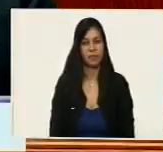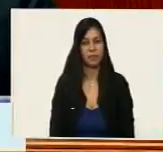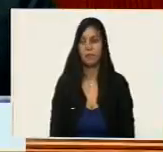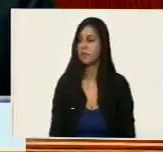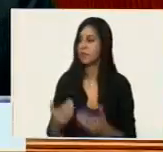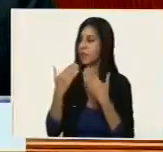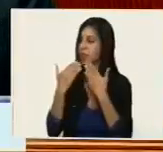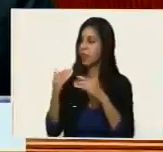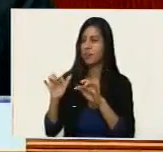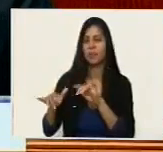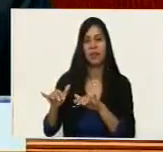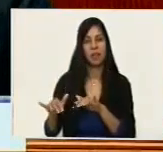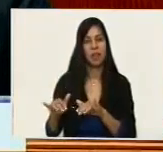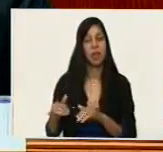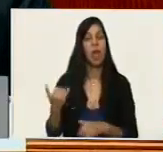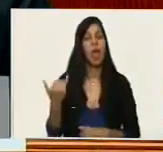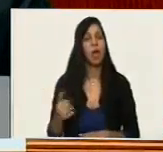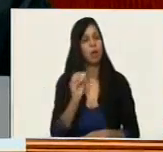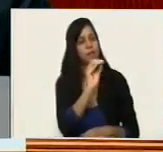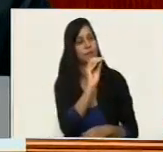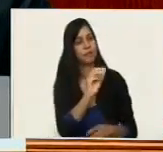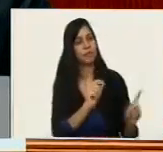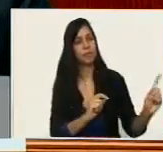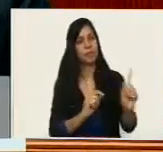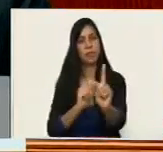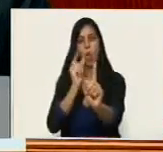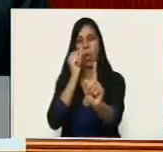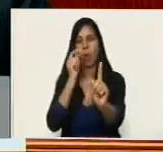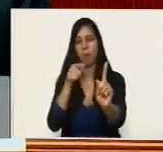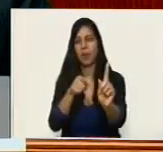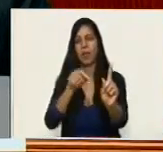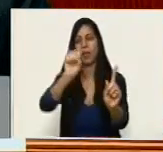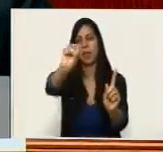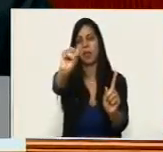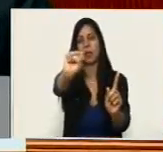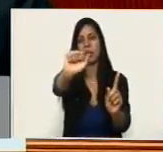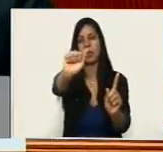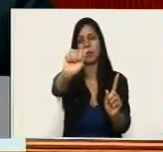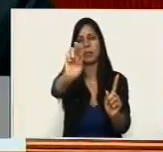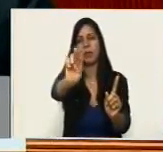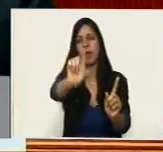Gracias, compañero secretario. Tiene la palabra constituyente Saúl Ortega.